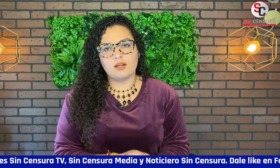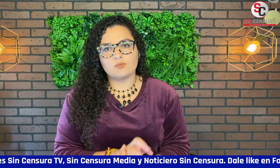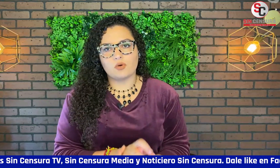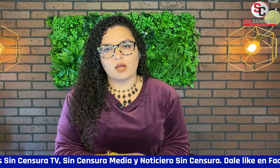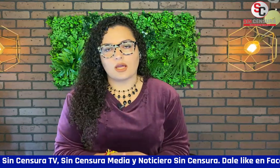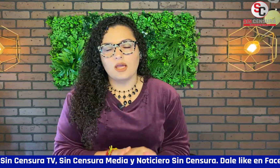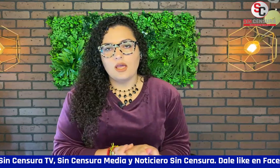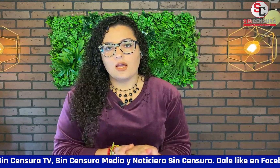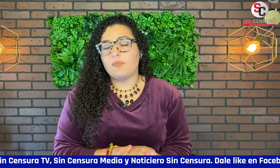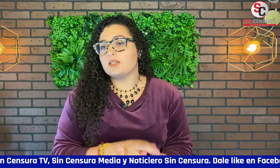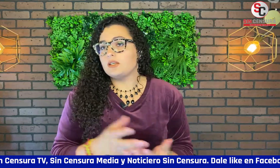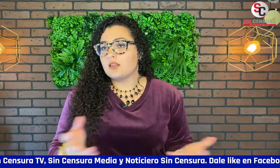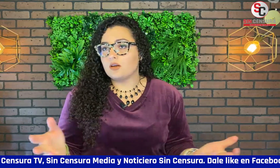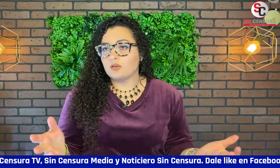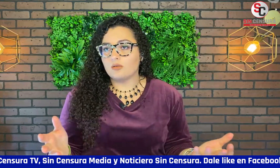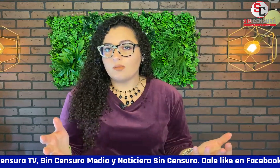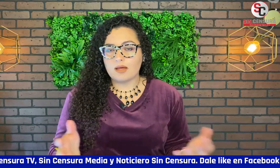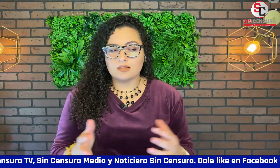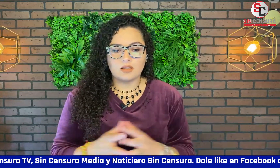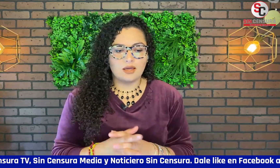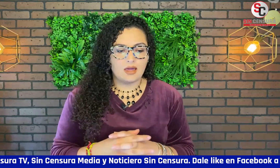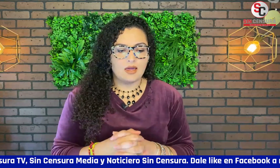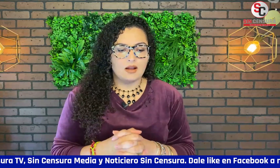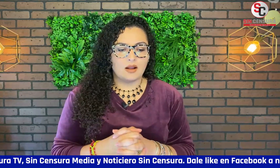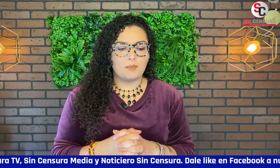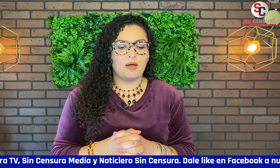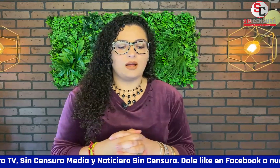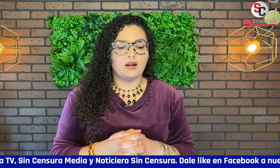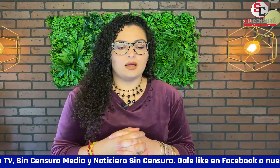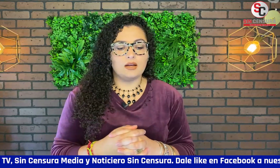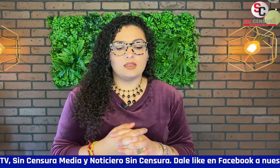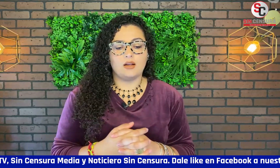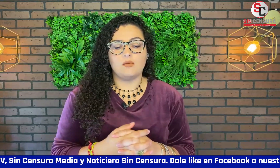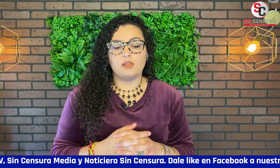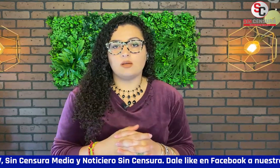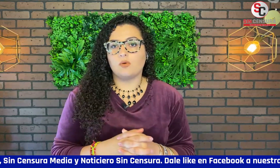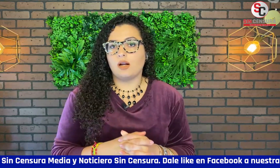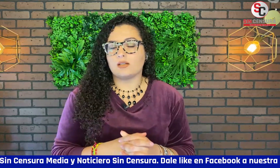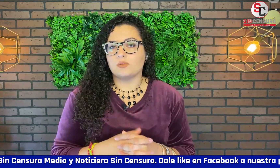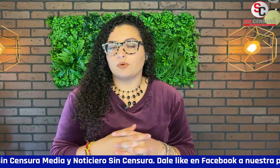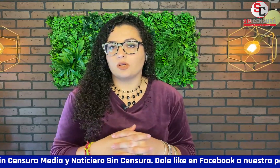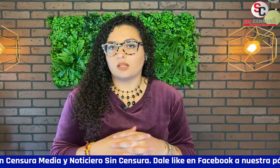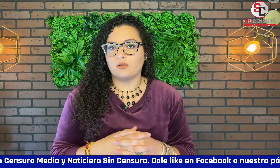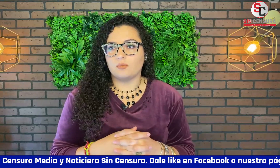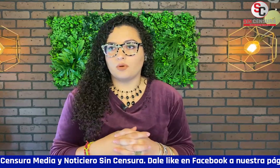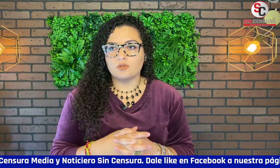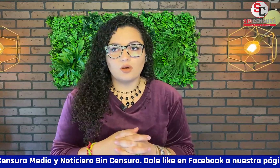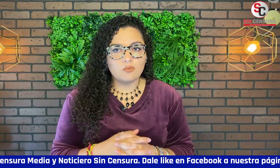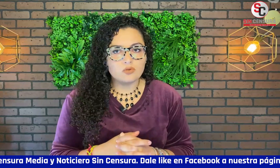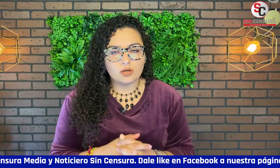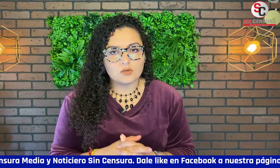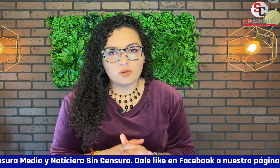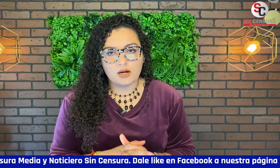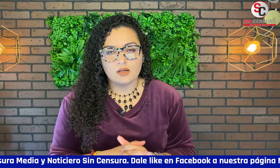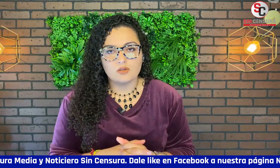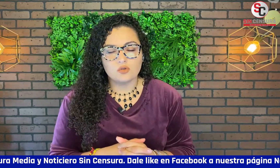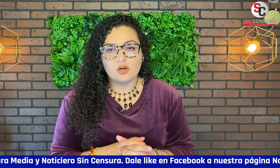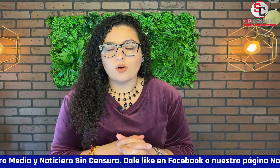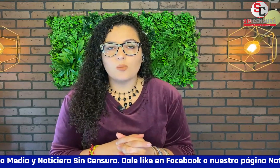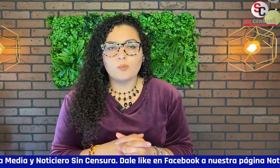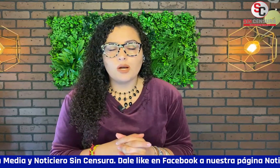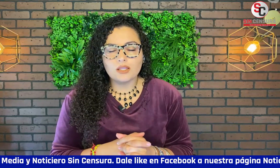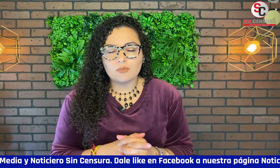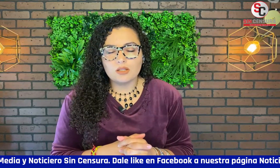tema del espionaje. El presidente no tuvo más que reparar en literalmente burlarse, porque pues no hay mucho que espiar,